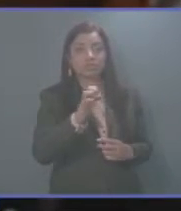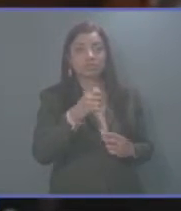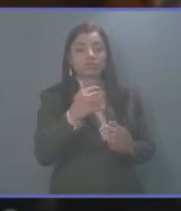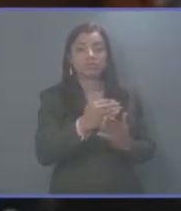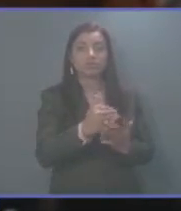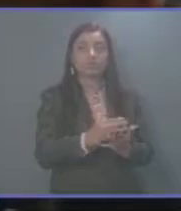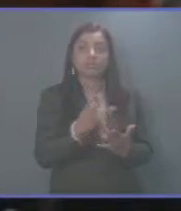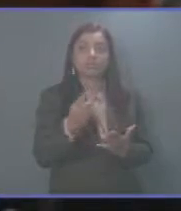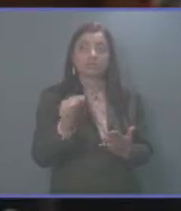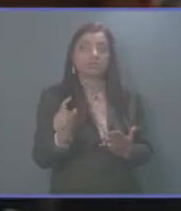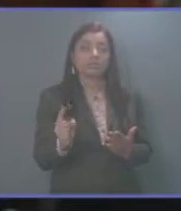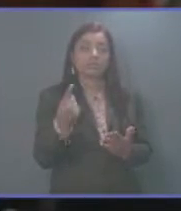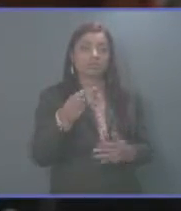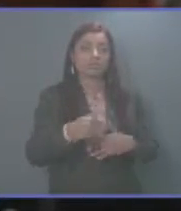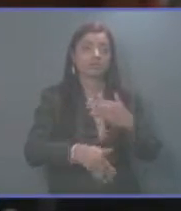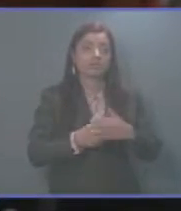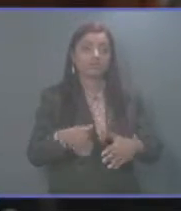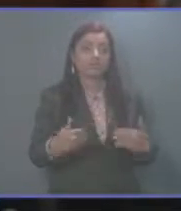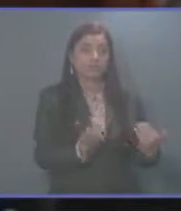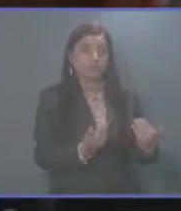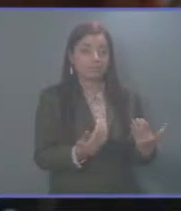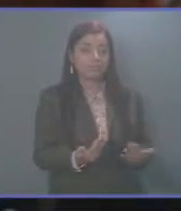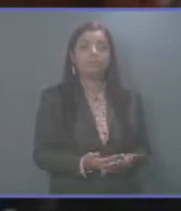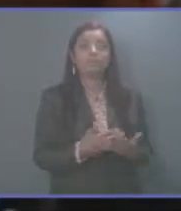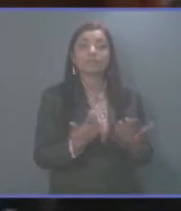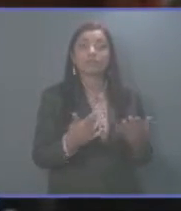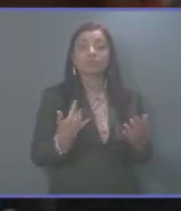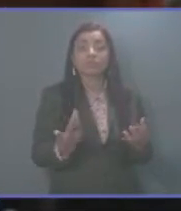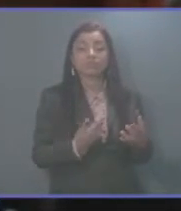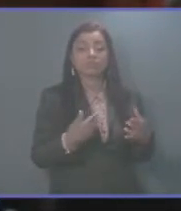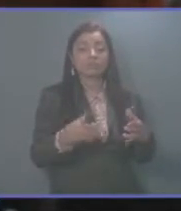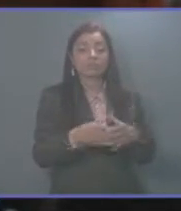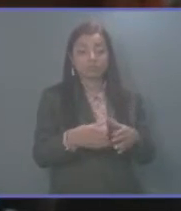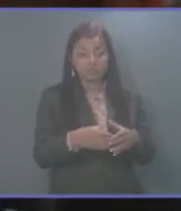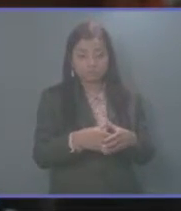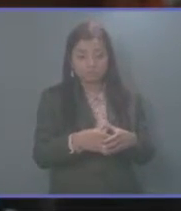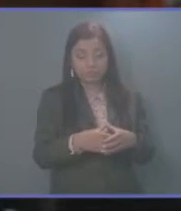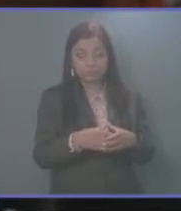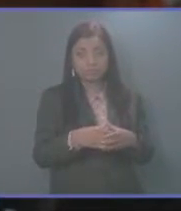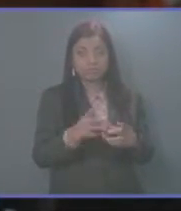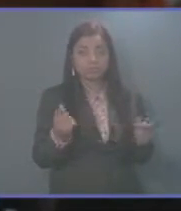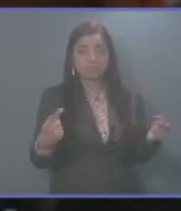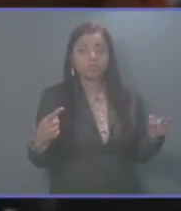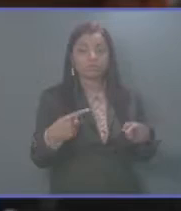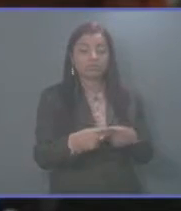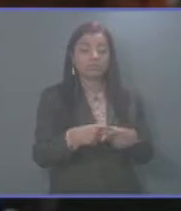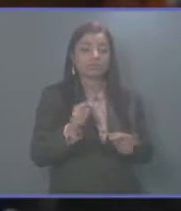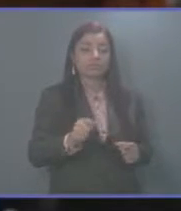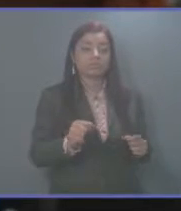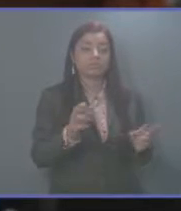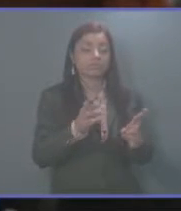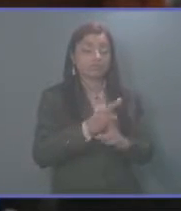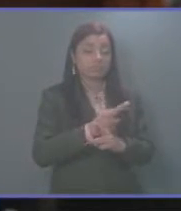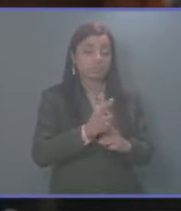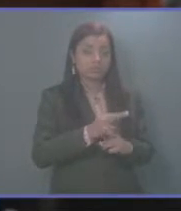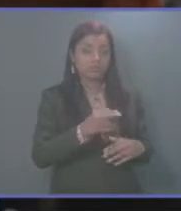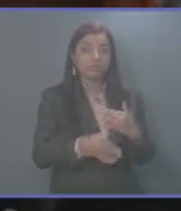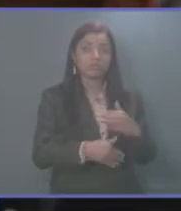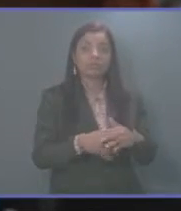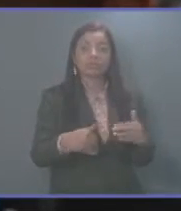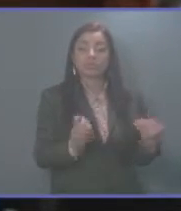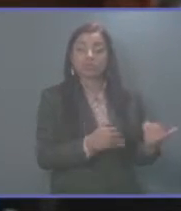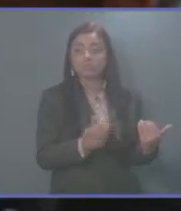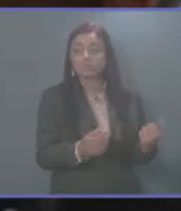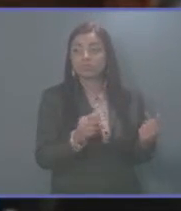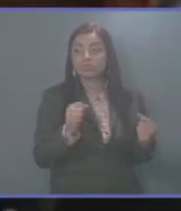numeral 1, esta comisión considera inconveniente modificar las distancias contenidas